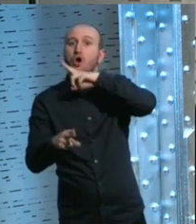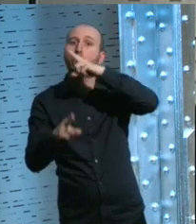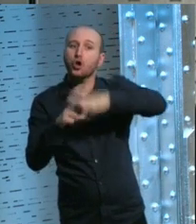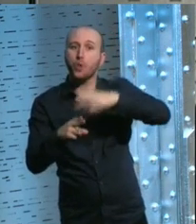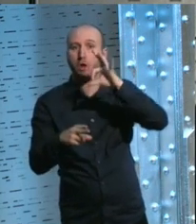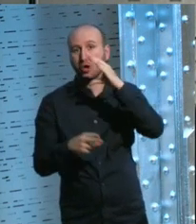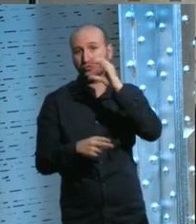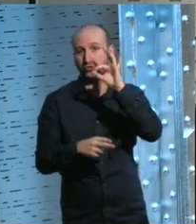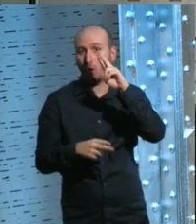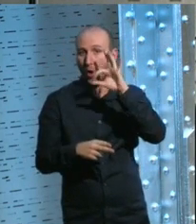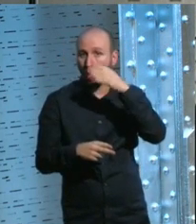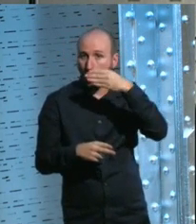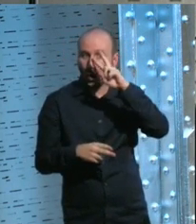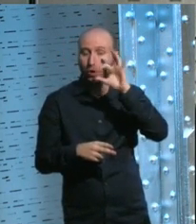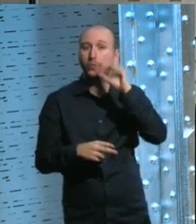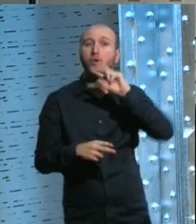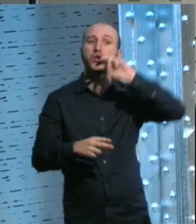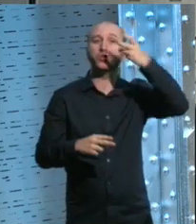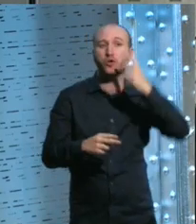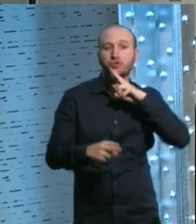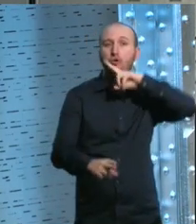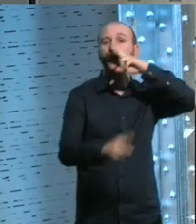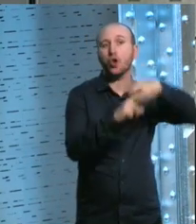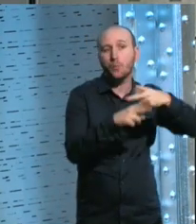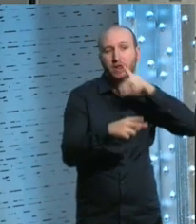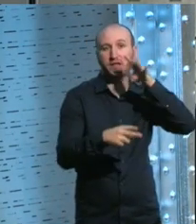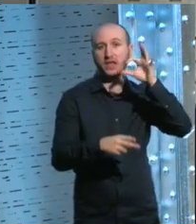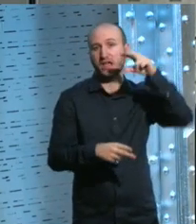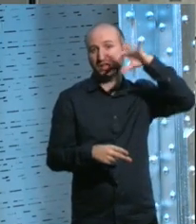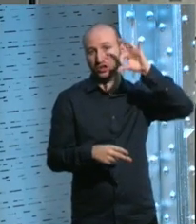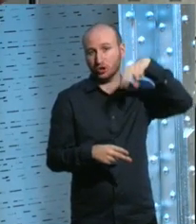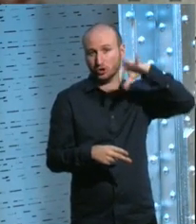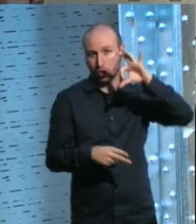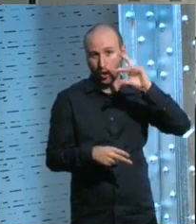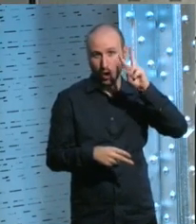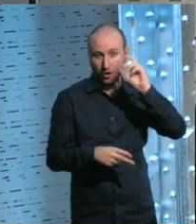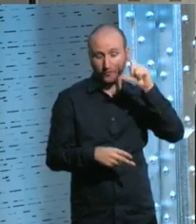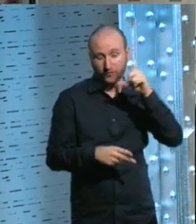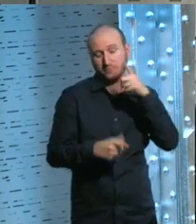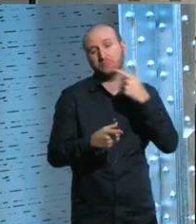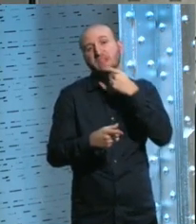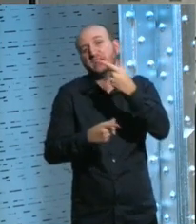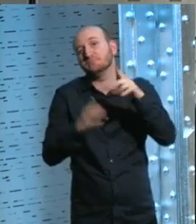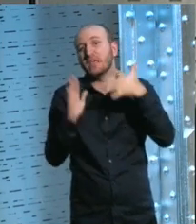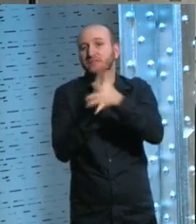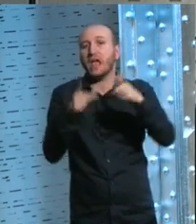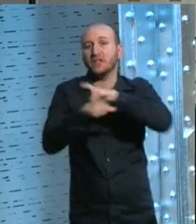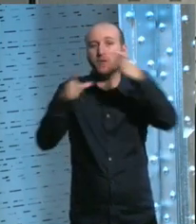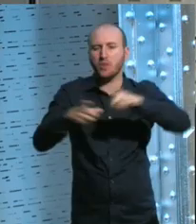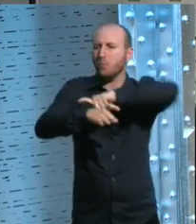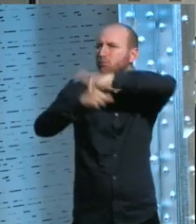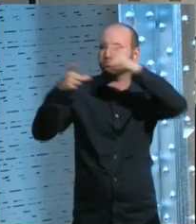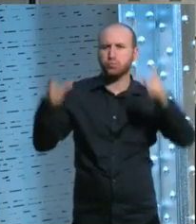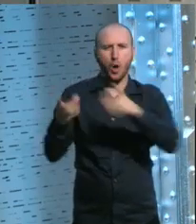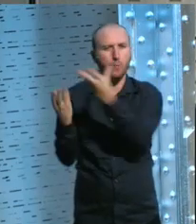Skolkovo, y uno en Beijing que se llama Zhuangganhun, y que son espacios enormes con decenas de miles de gente,